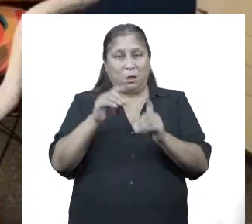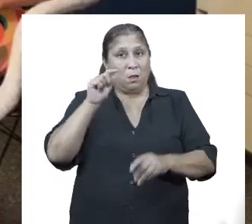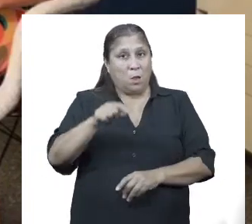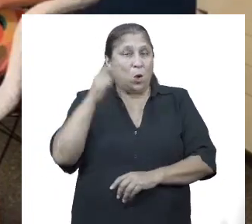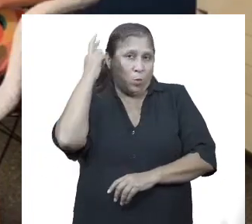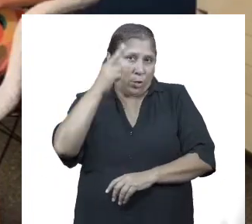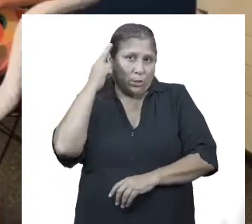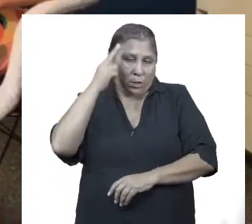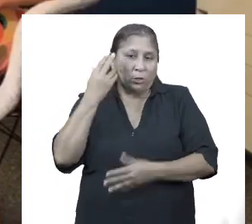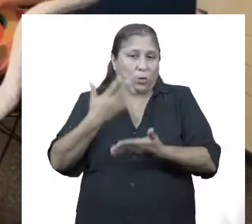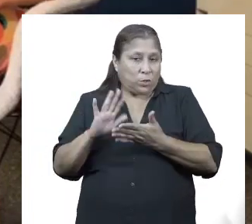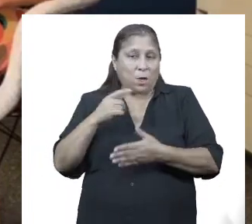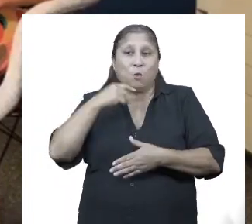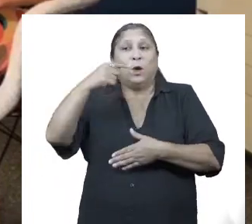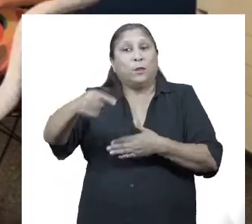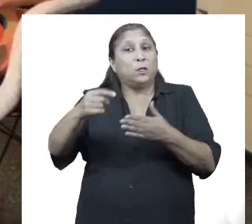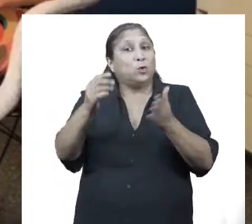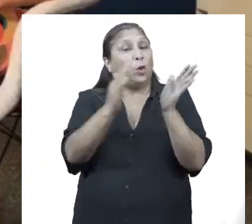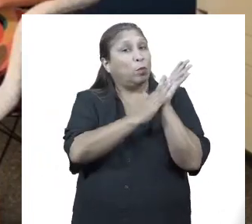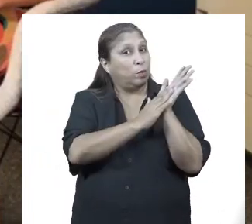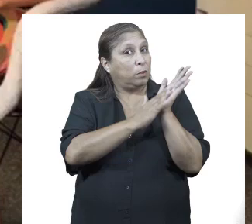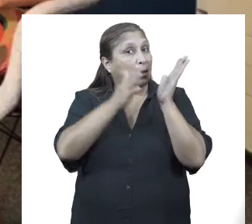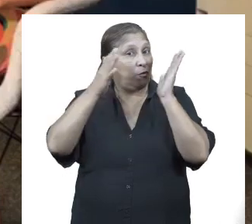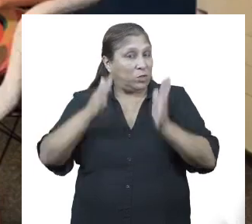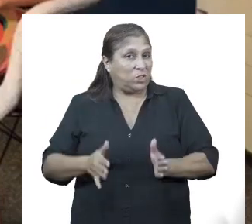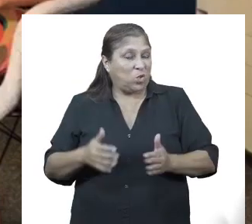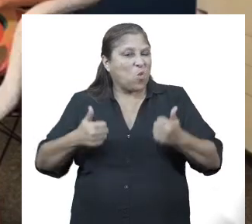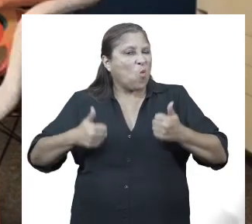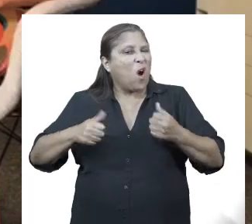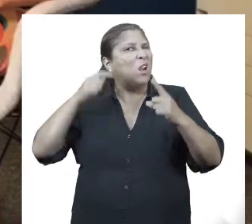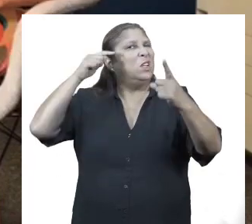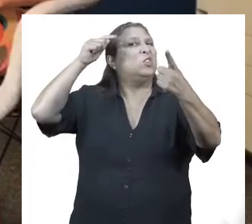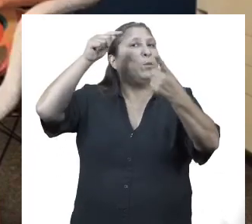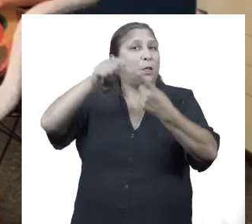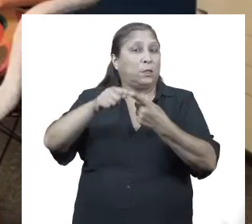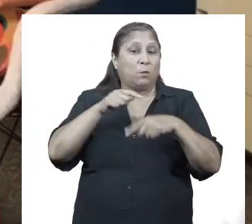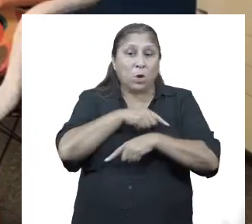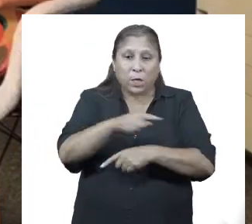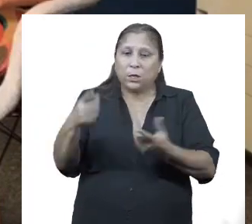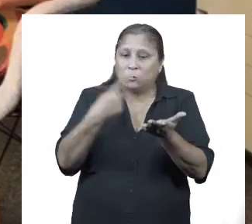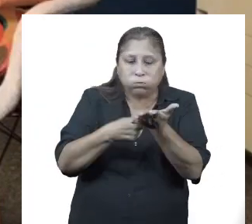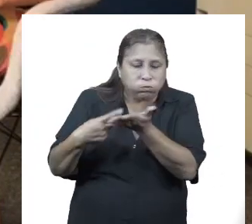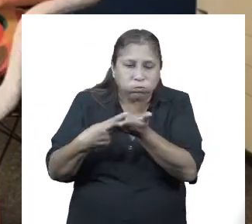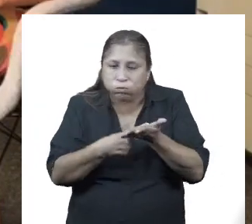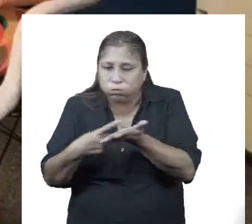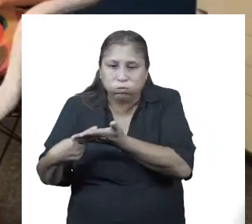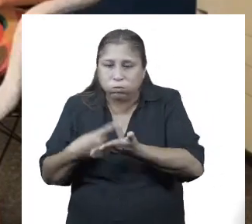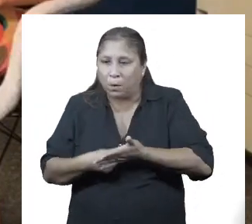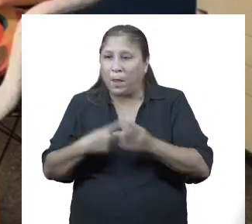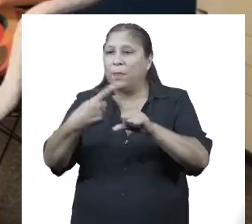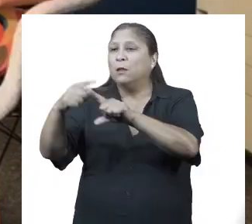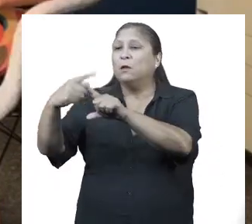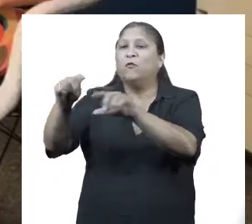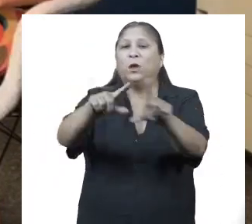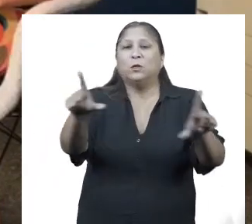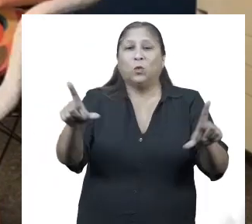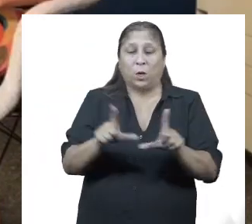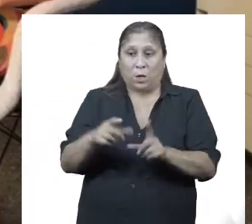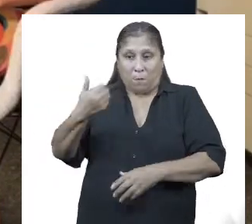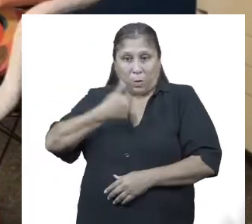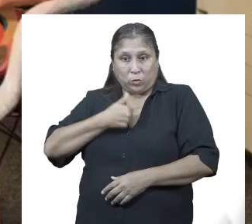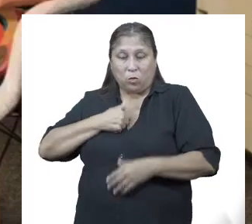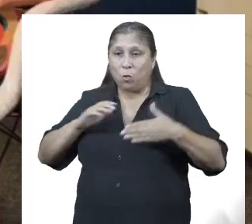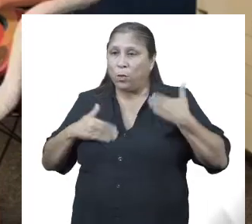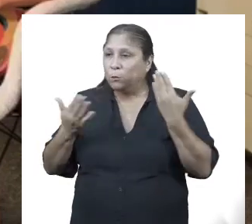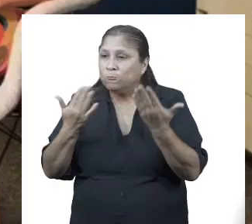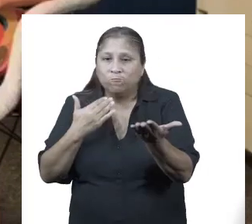es que, y ya lo ha adelantado el Defensor del Pueblo, el propósito es que esto se debata en espacios públicos para que nosotros